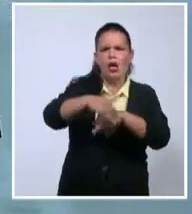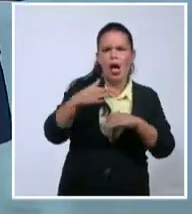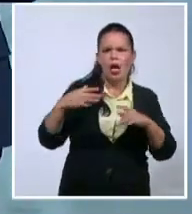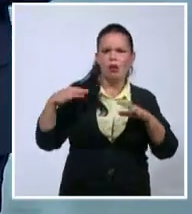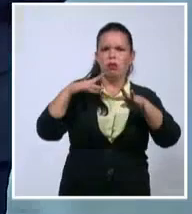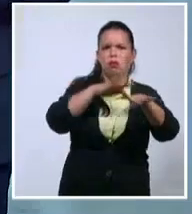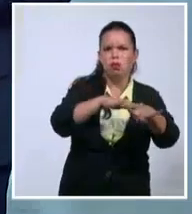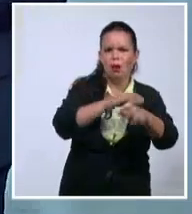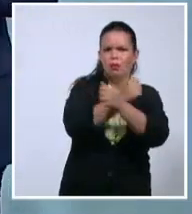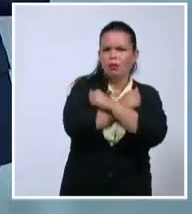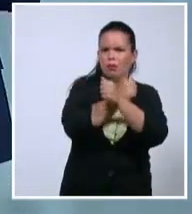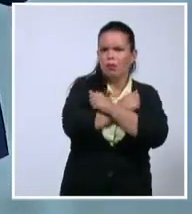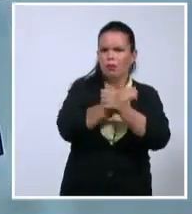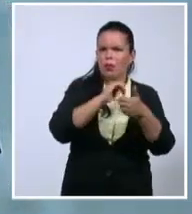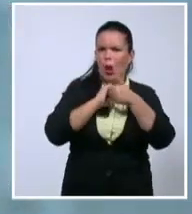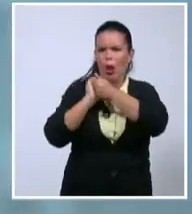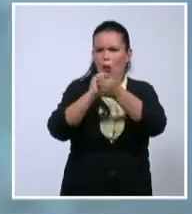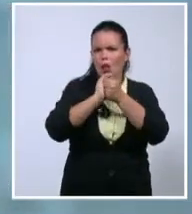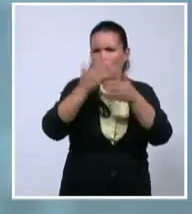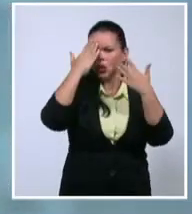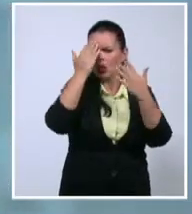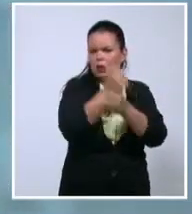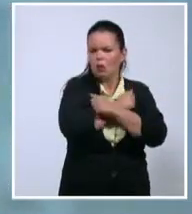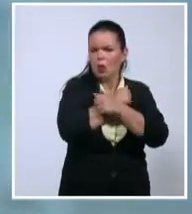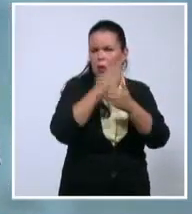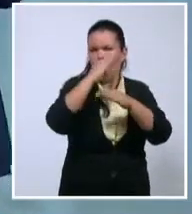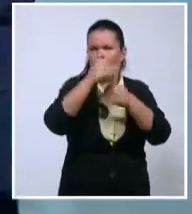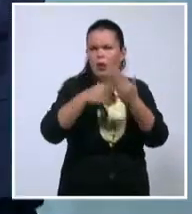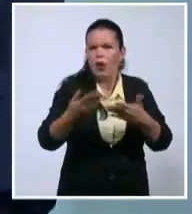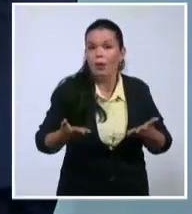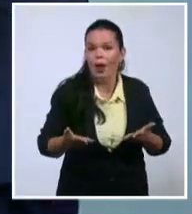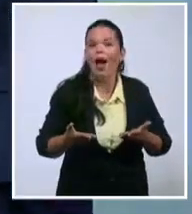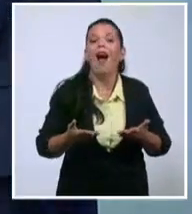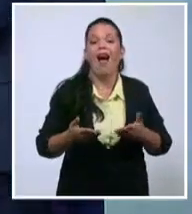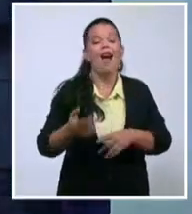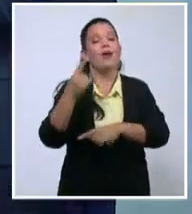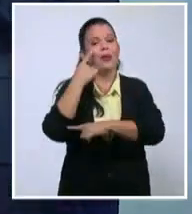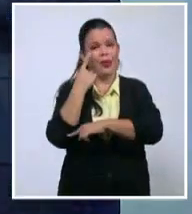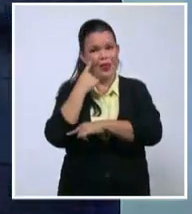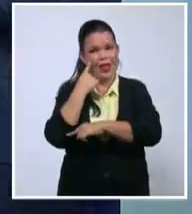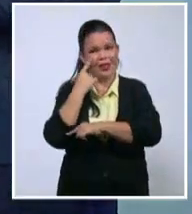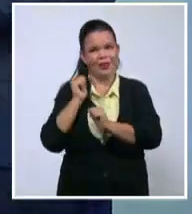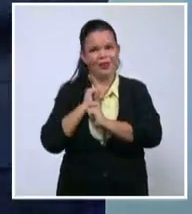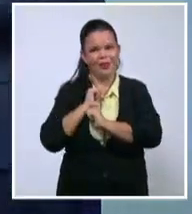Pero veamos algunos detalles de este grupo y de algunos de sus miembros. Miren, esto que ven encima,